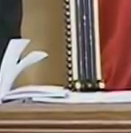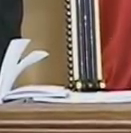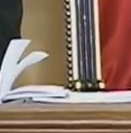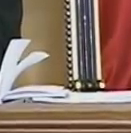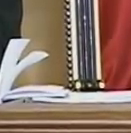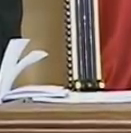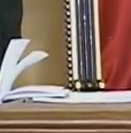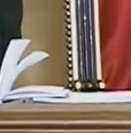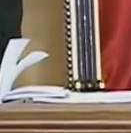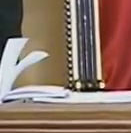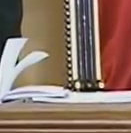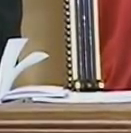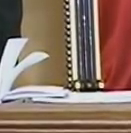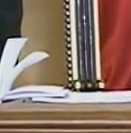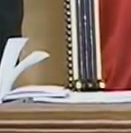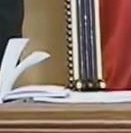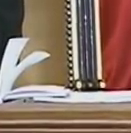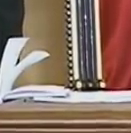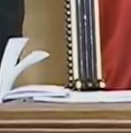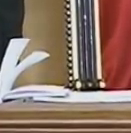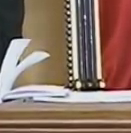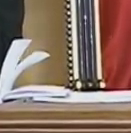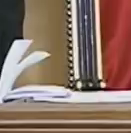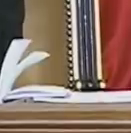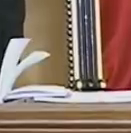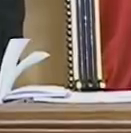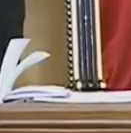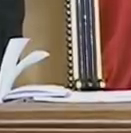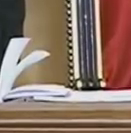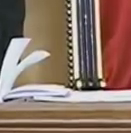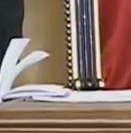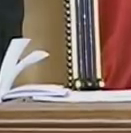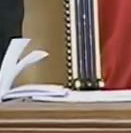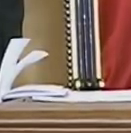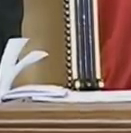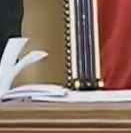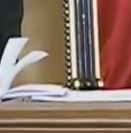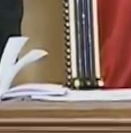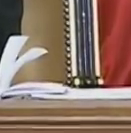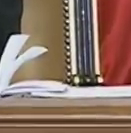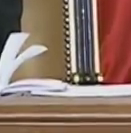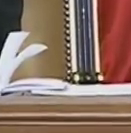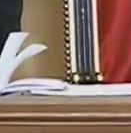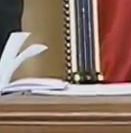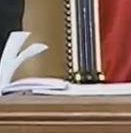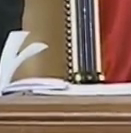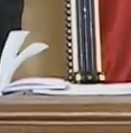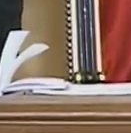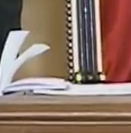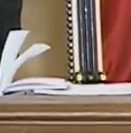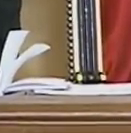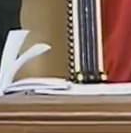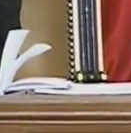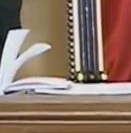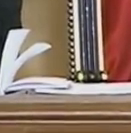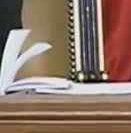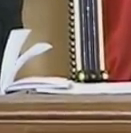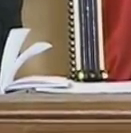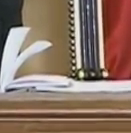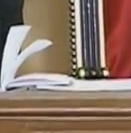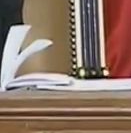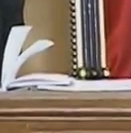racionalidad y uniformidad en la adquisición de bienes, servicios y obras públicas.